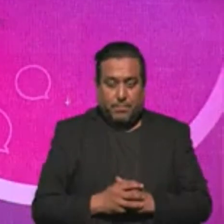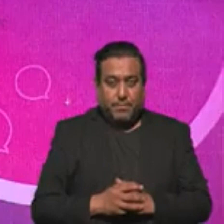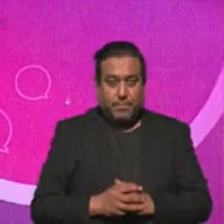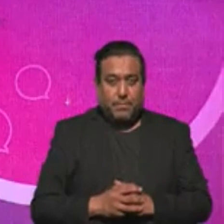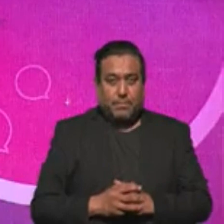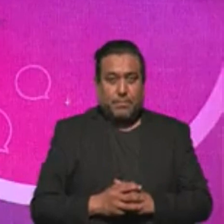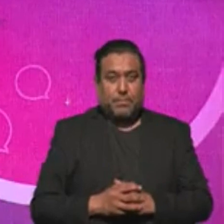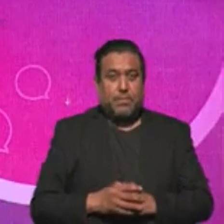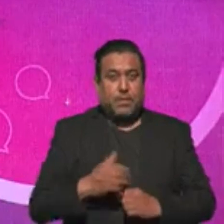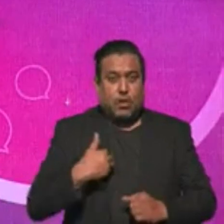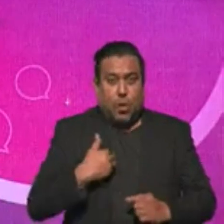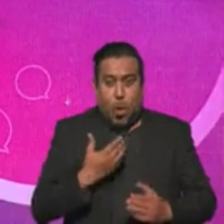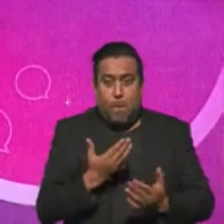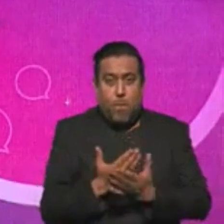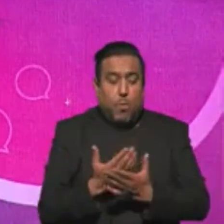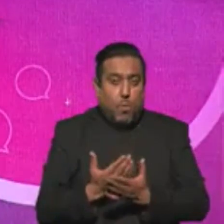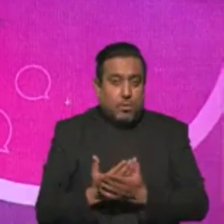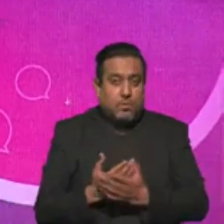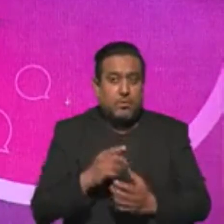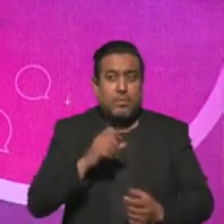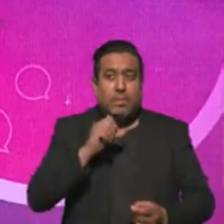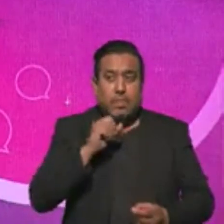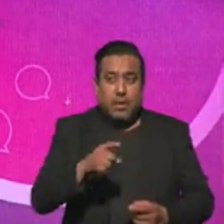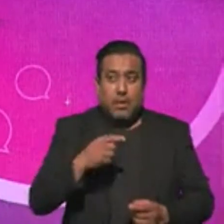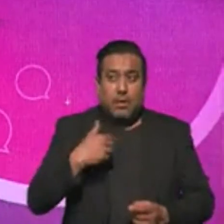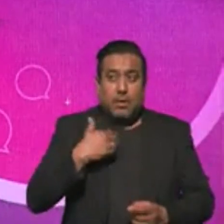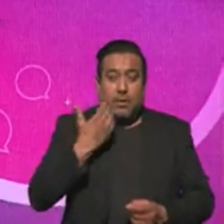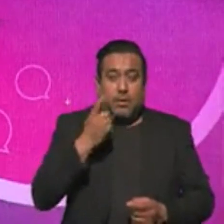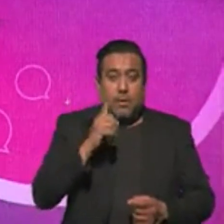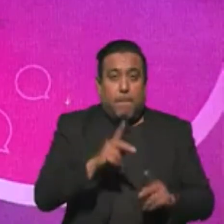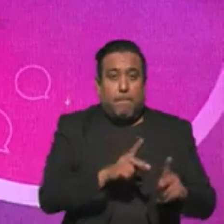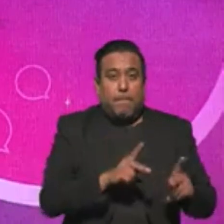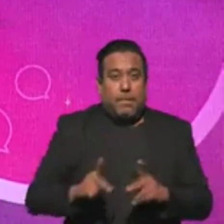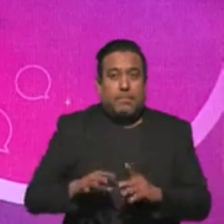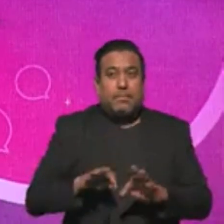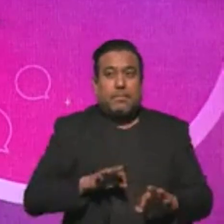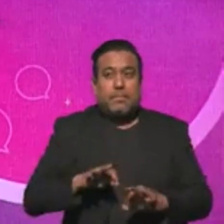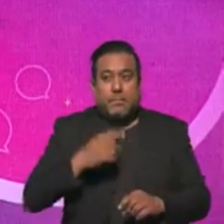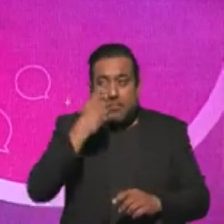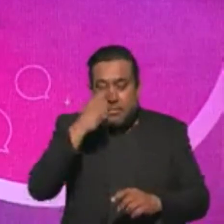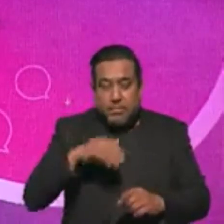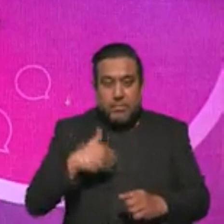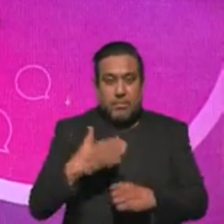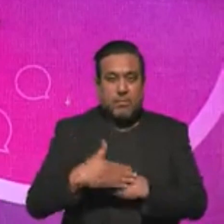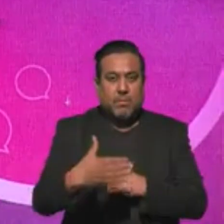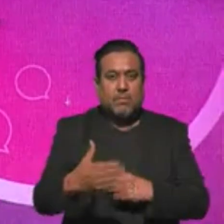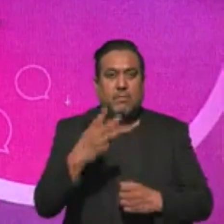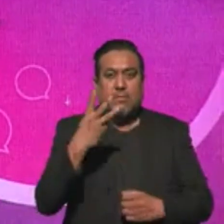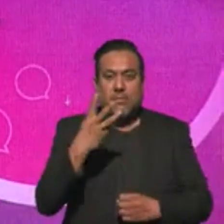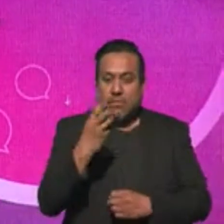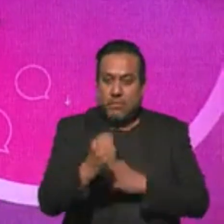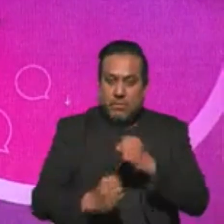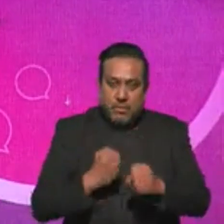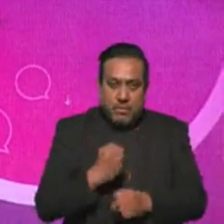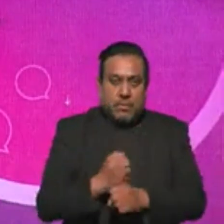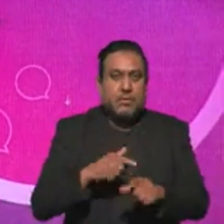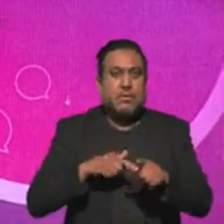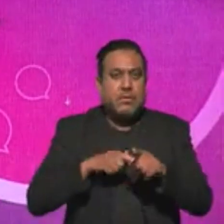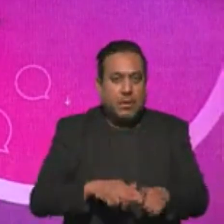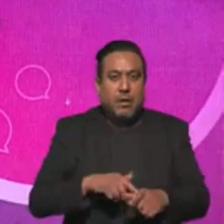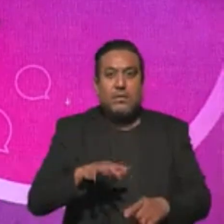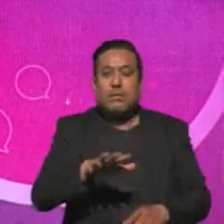solo propuestas sino un verdadero plan de trabajo para los próximos 3 años y seguir sirviendo